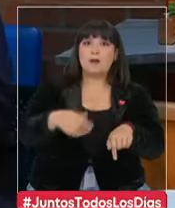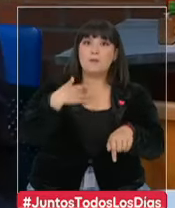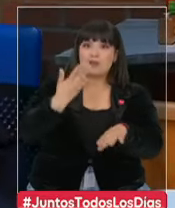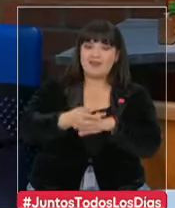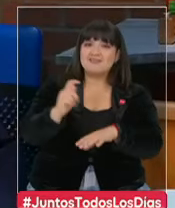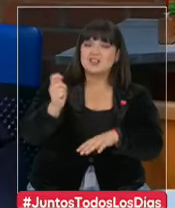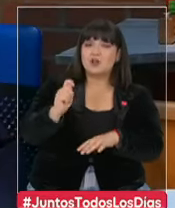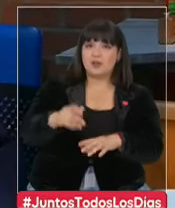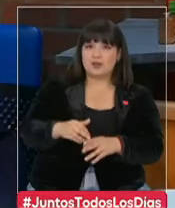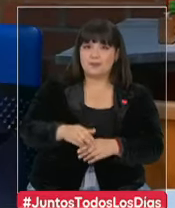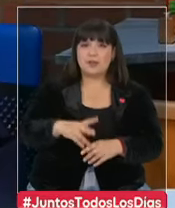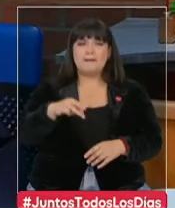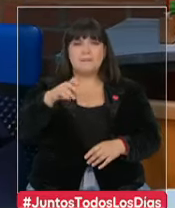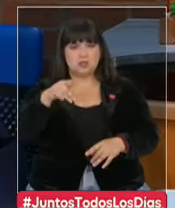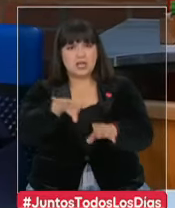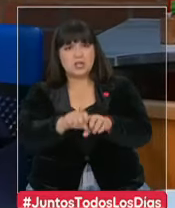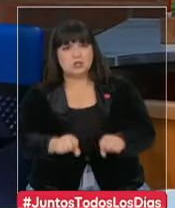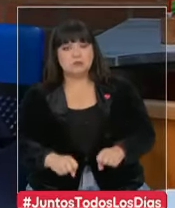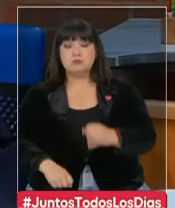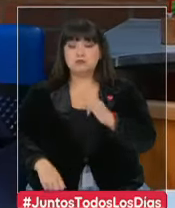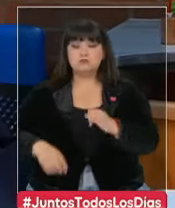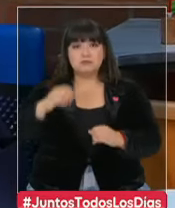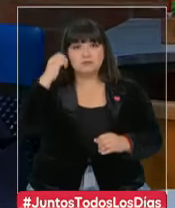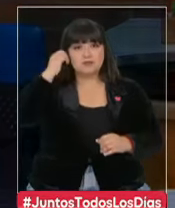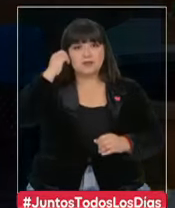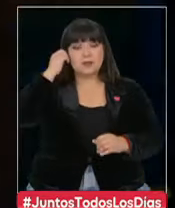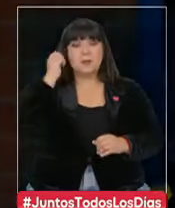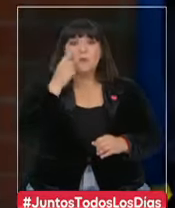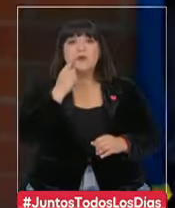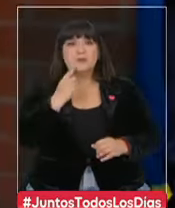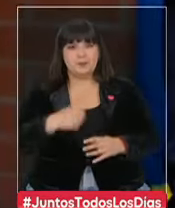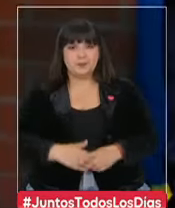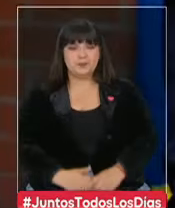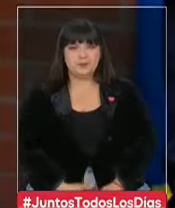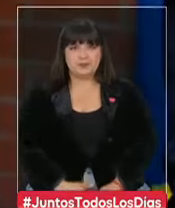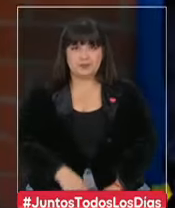tecnología. Mateo, ¿estás listo? Sí. Vamos a probarlo. Mateo...